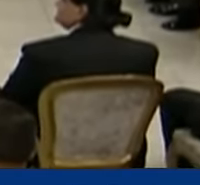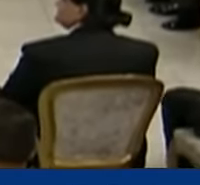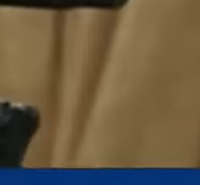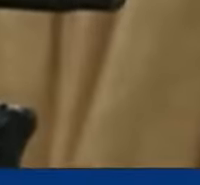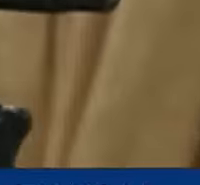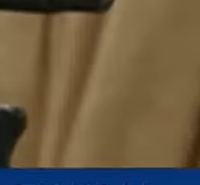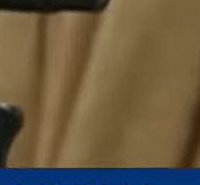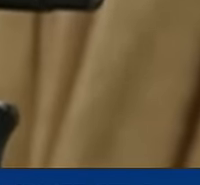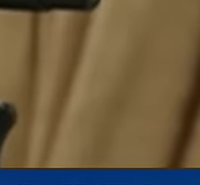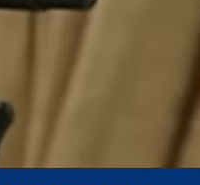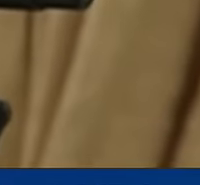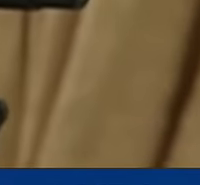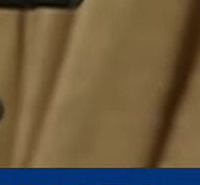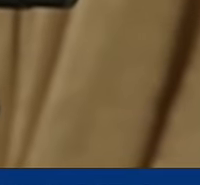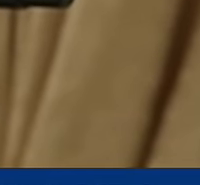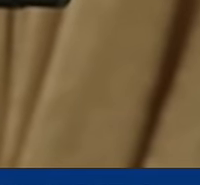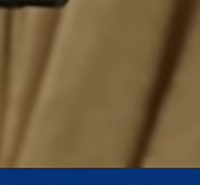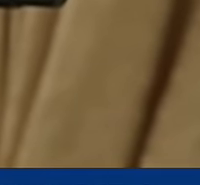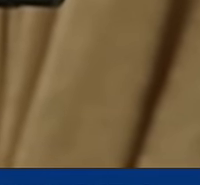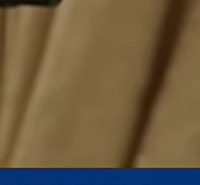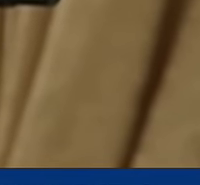Su Excelencia, Presidente